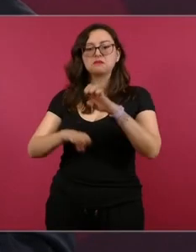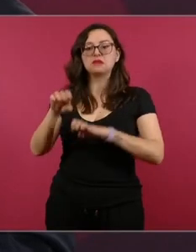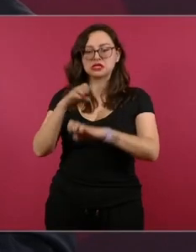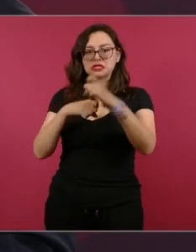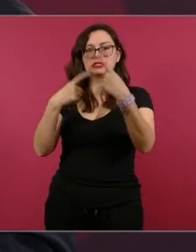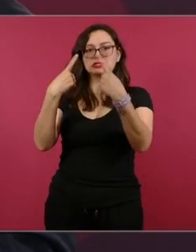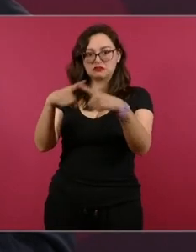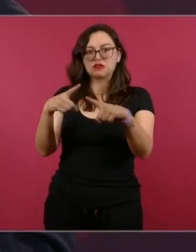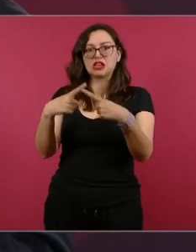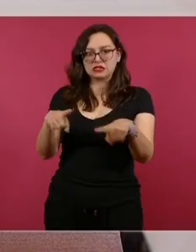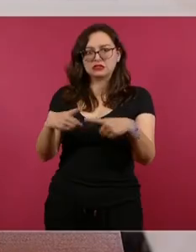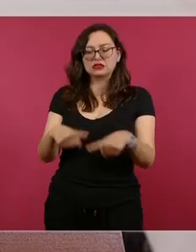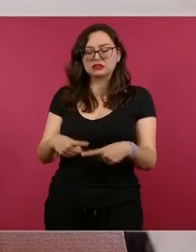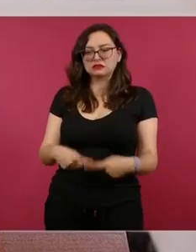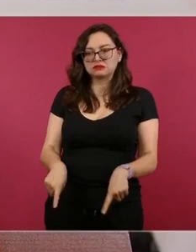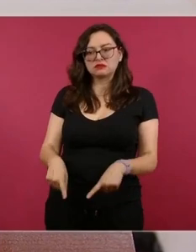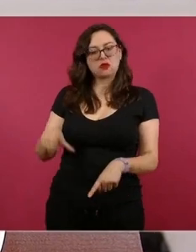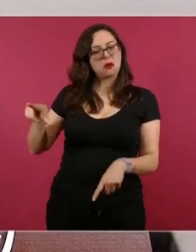existían.